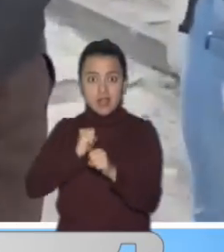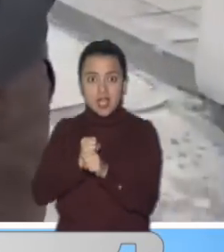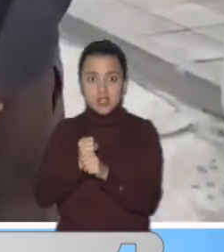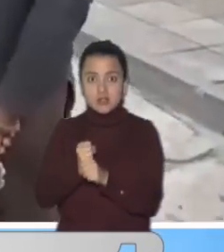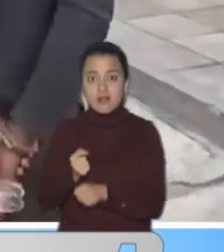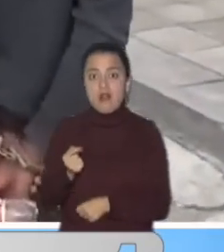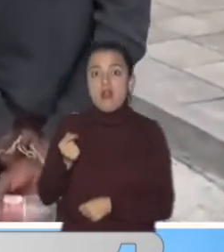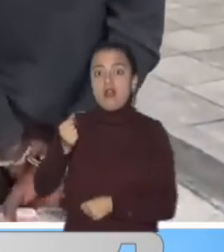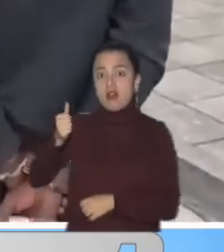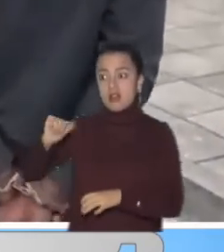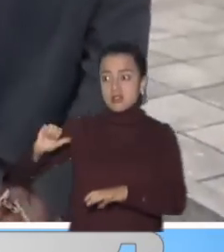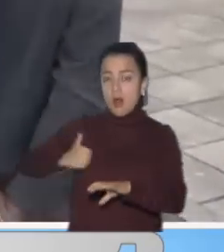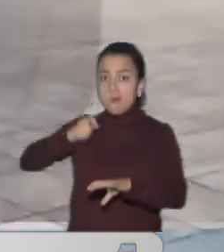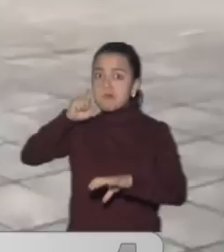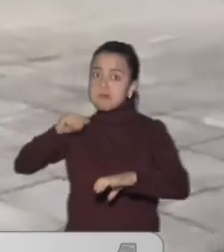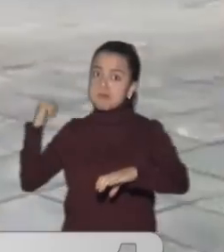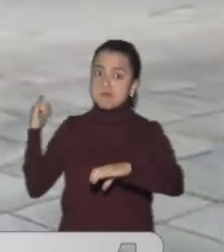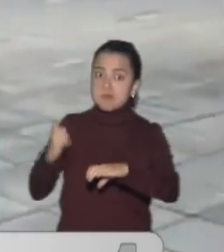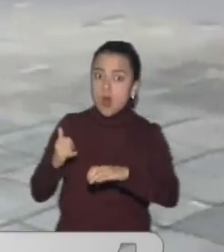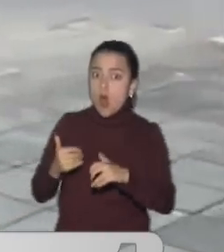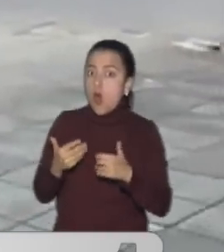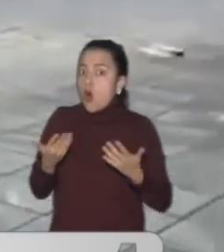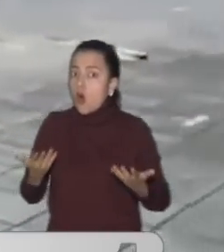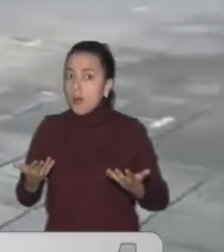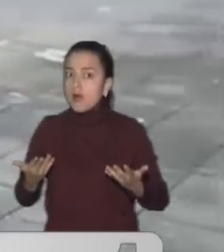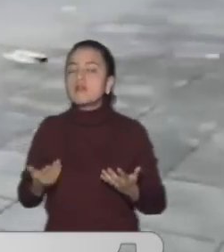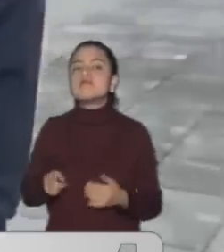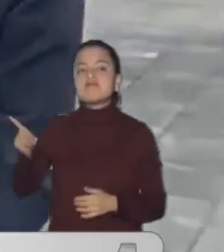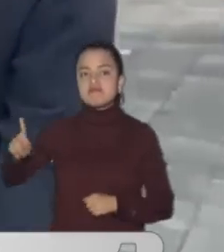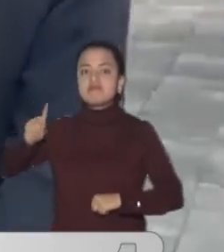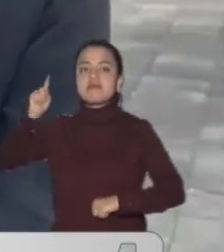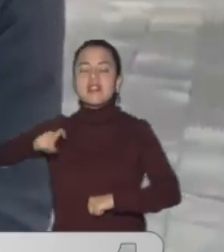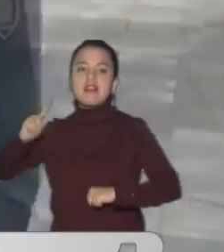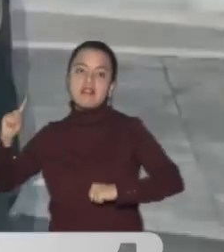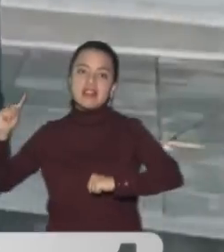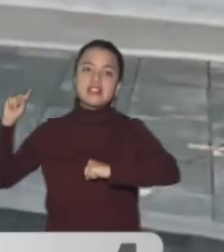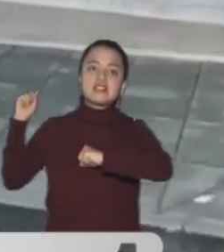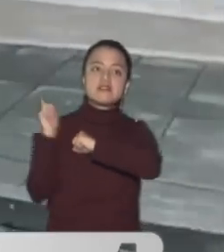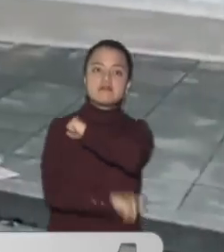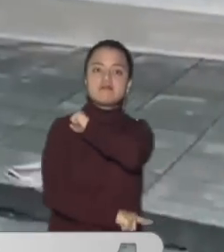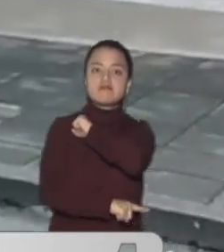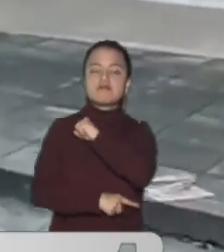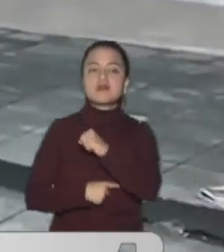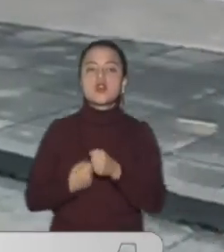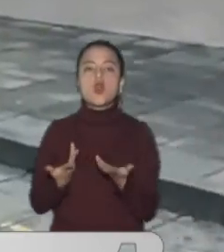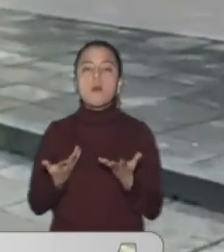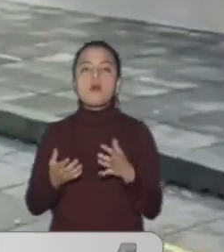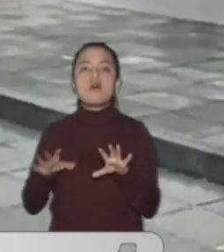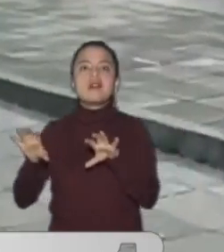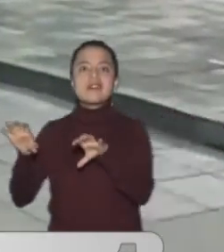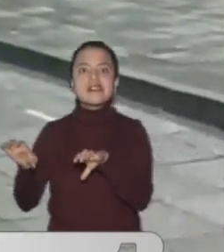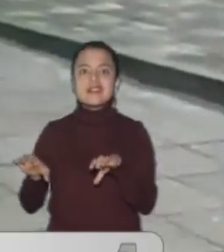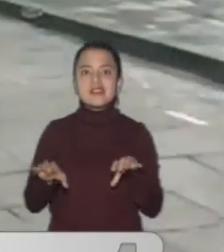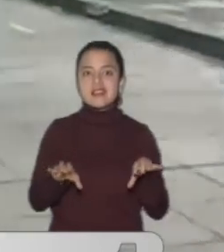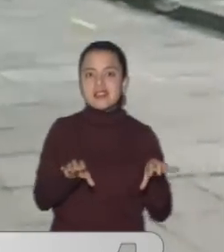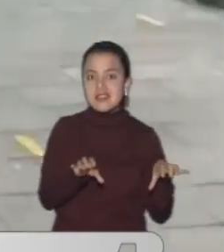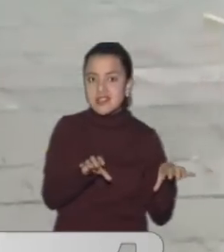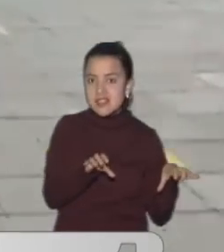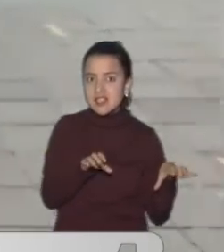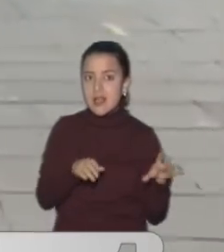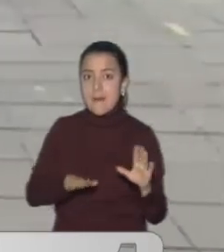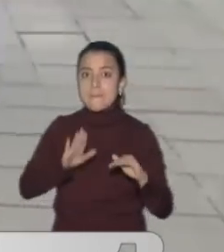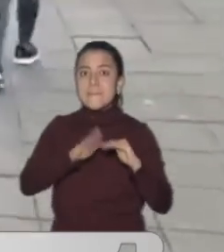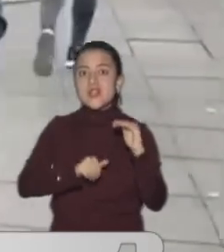oriente de Cali, fue enviado a prisión, deberá responder por el presunto delito de conducta punible tipificada como actos sexuales con menor